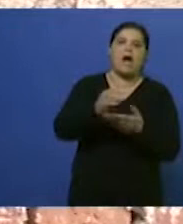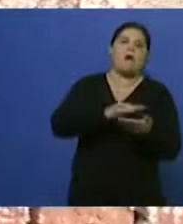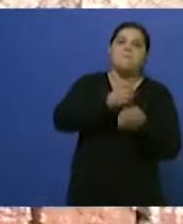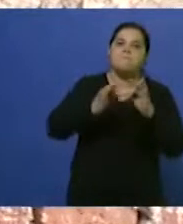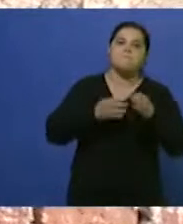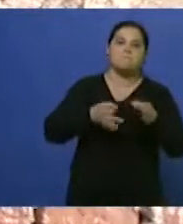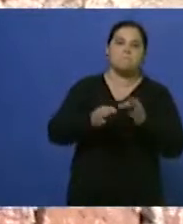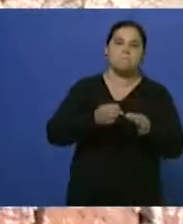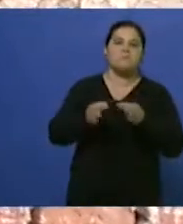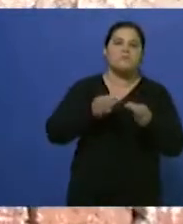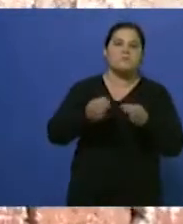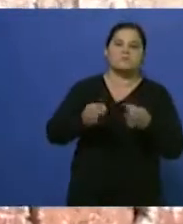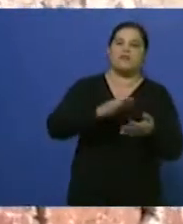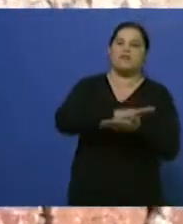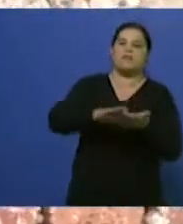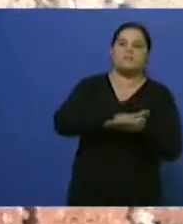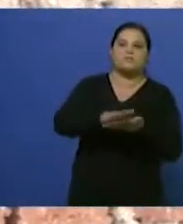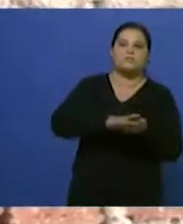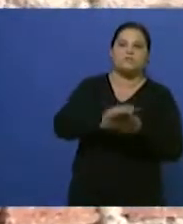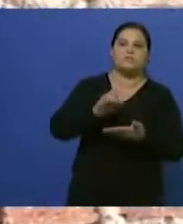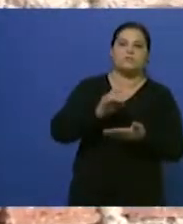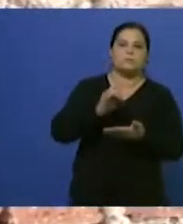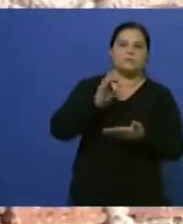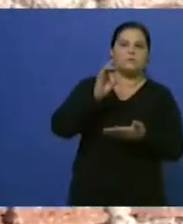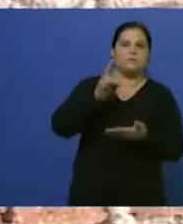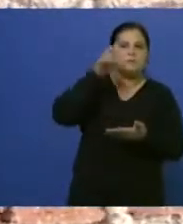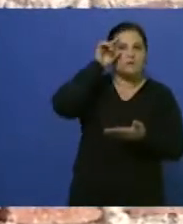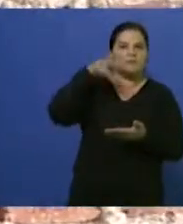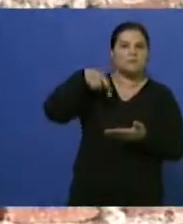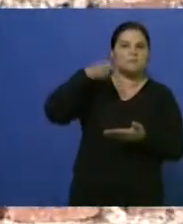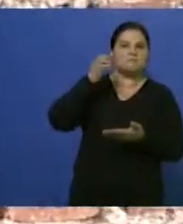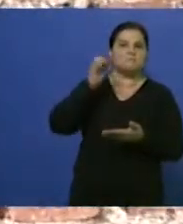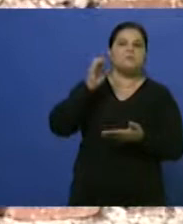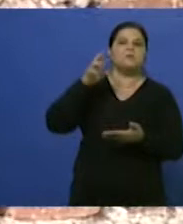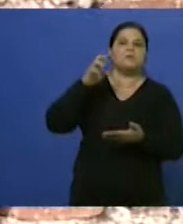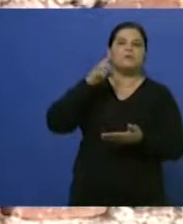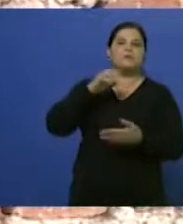Ejecutivo, al Intendente Martín Gil. ¿Qué responde a eso? Mira,